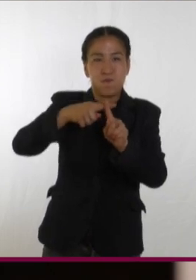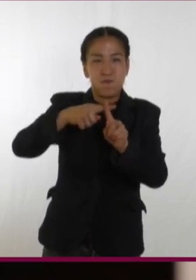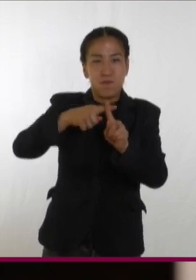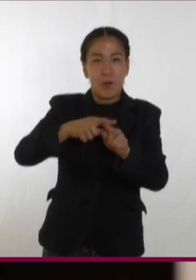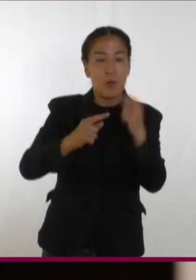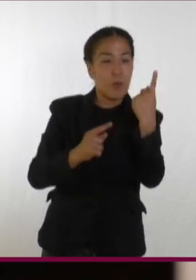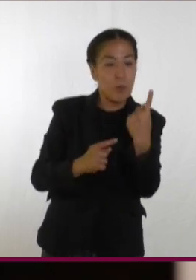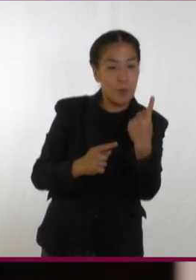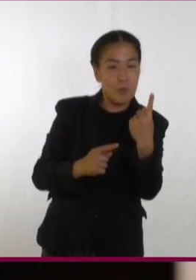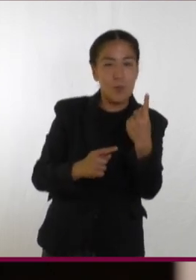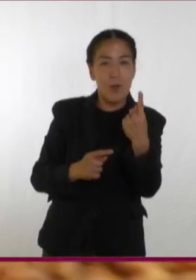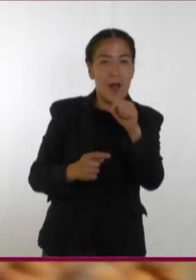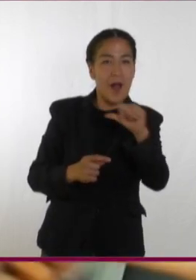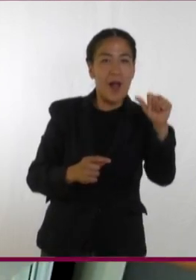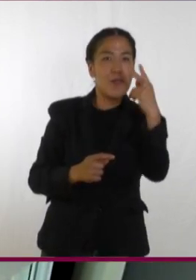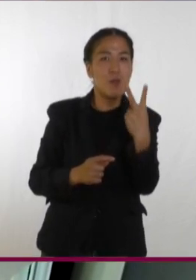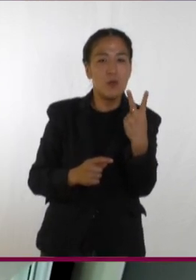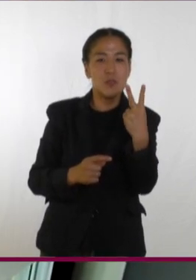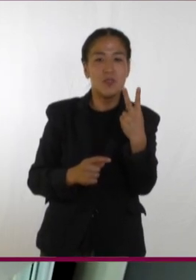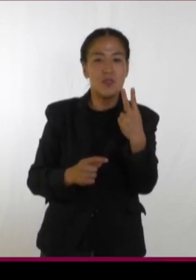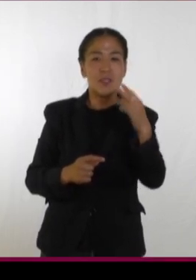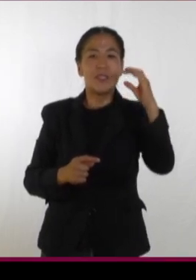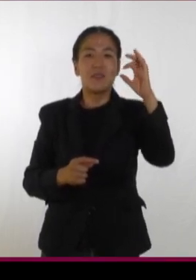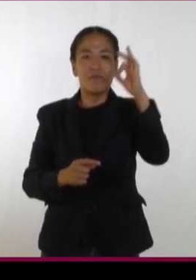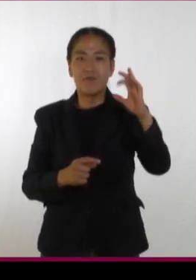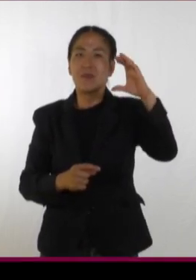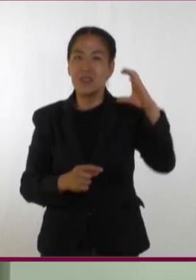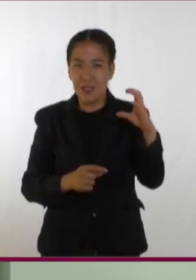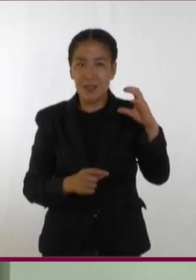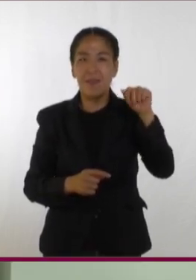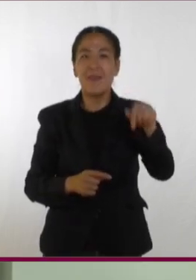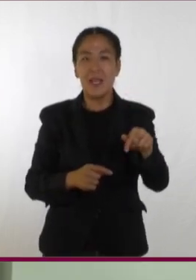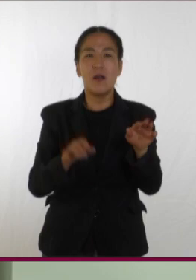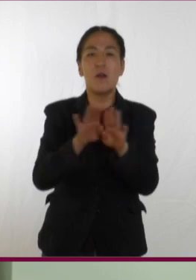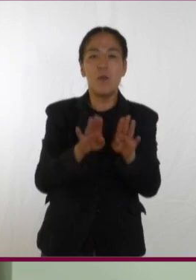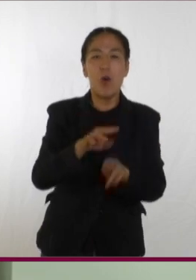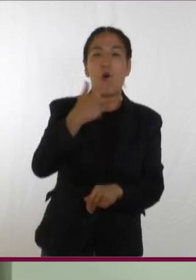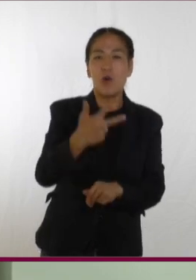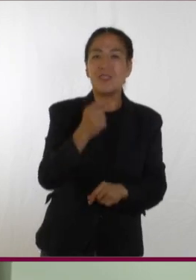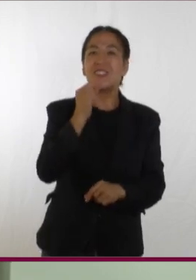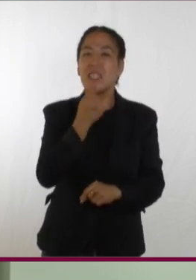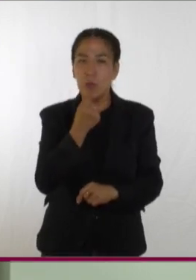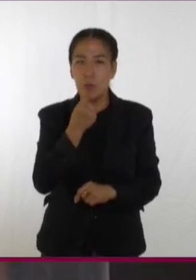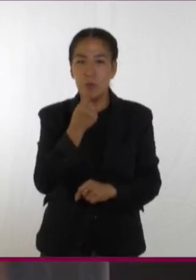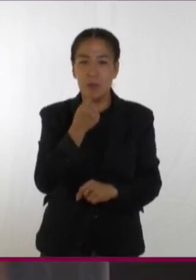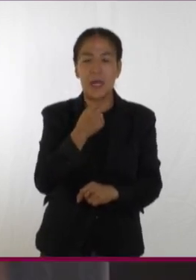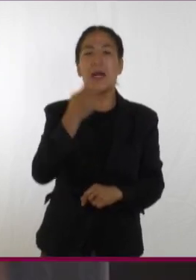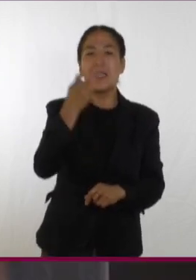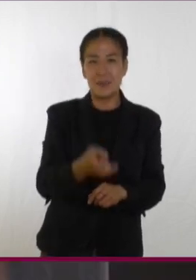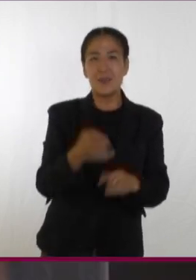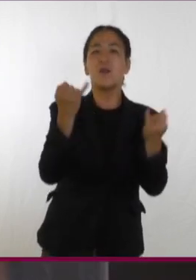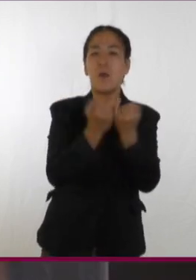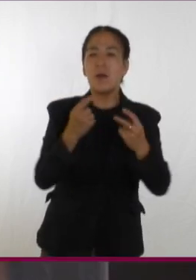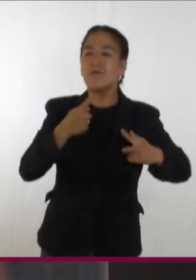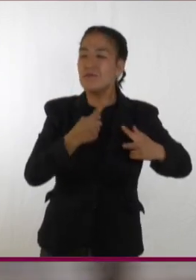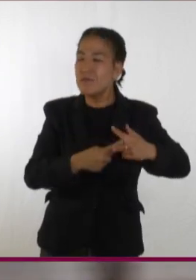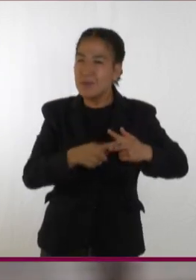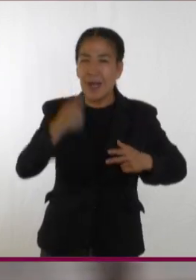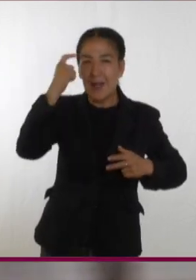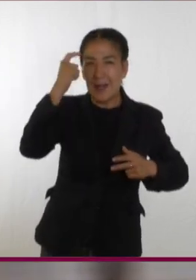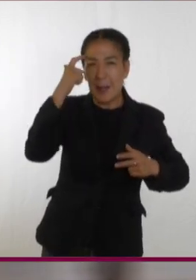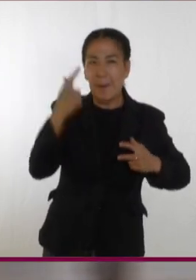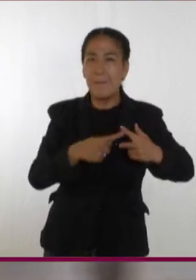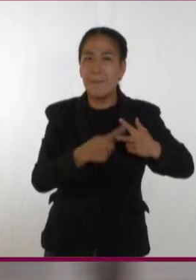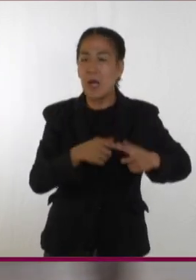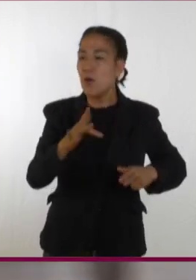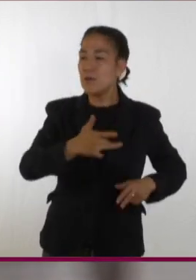su temperatura de 1 a 2 grados centígrados por cada 8 segundos en el microondas. Ahí